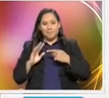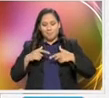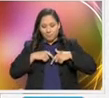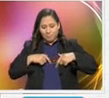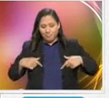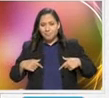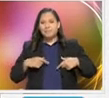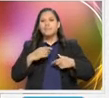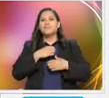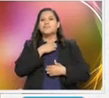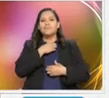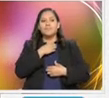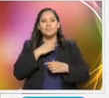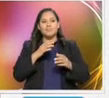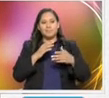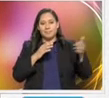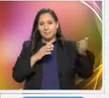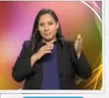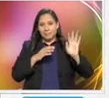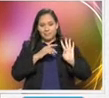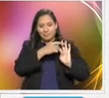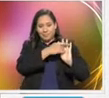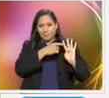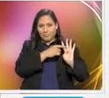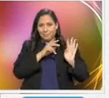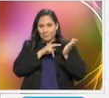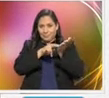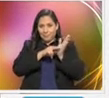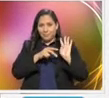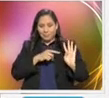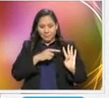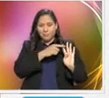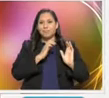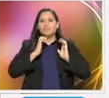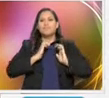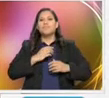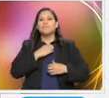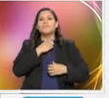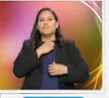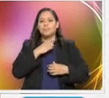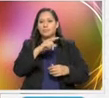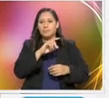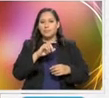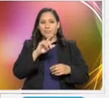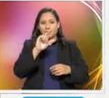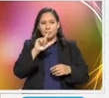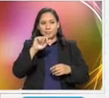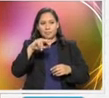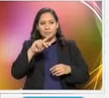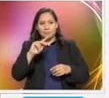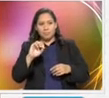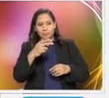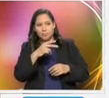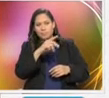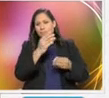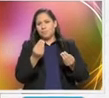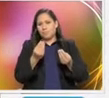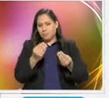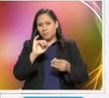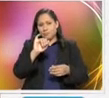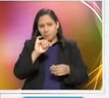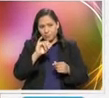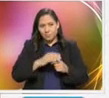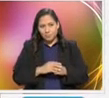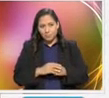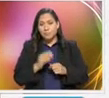tienen su traje y corbata y luego ahí se ve son ellos. Allan Poe por ahí, son ellos, Allan Poe, hay muchísimos. Tintán ahí, sí, dicho,